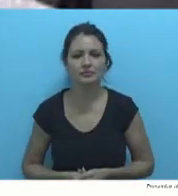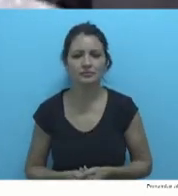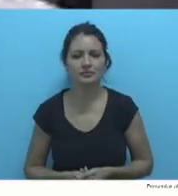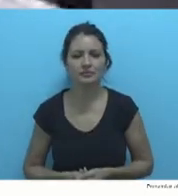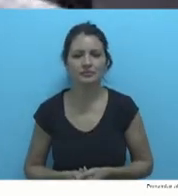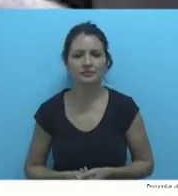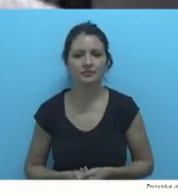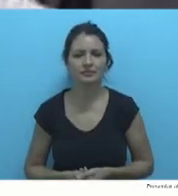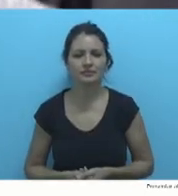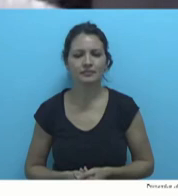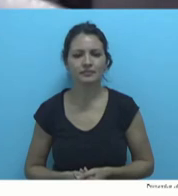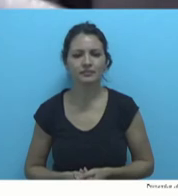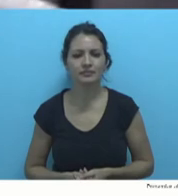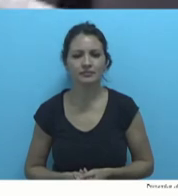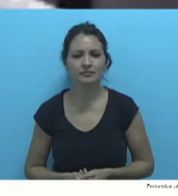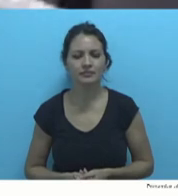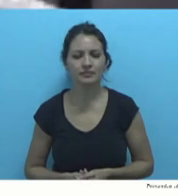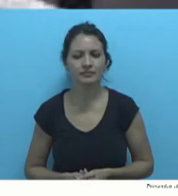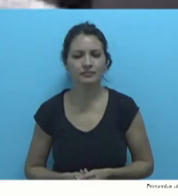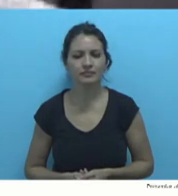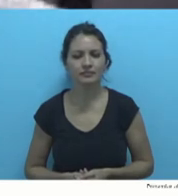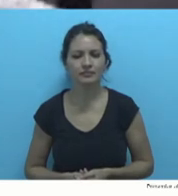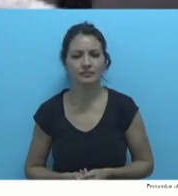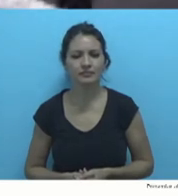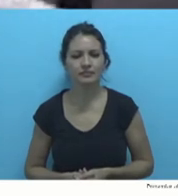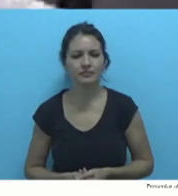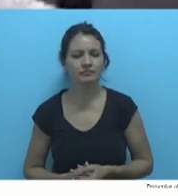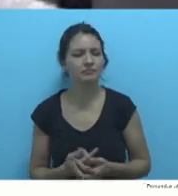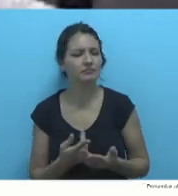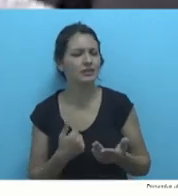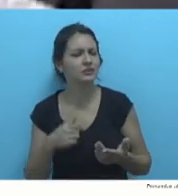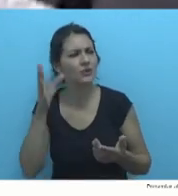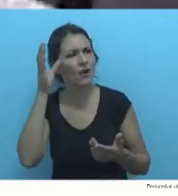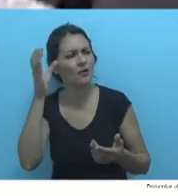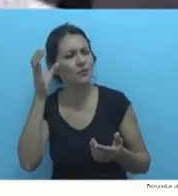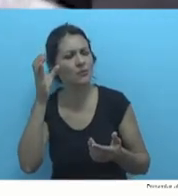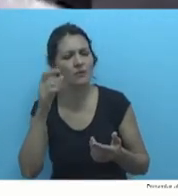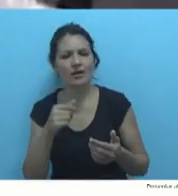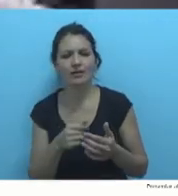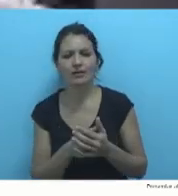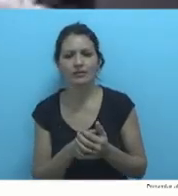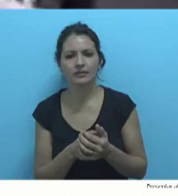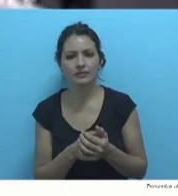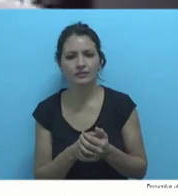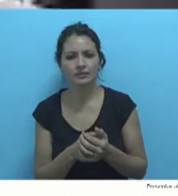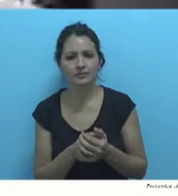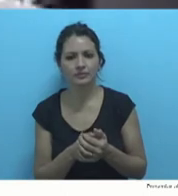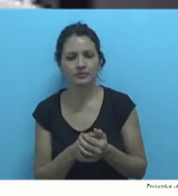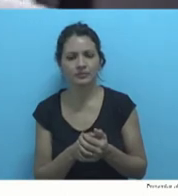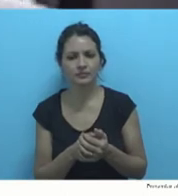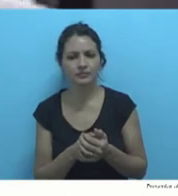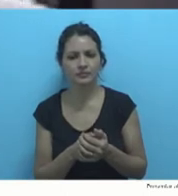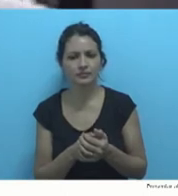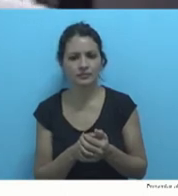clase de dirigentes políticos, que Rafael me decía, realmente esta gente de Frondizi,